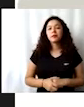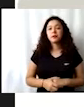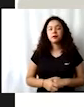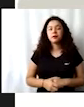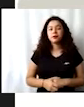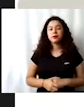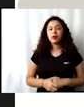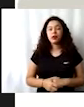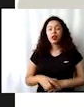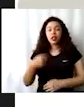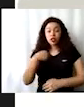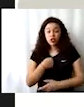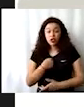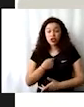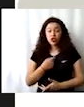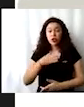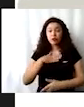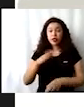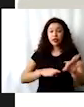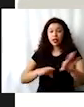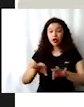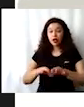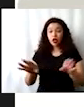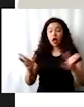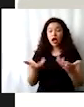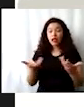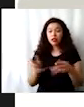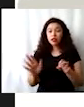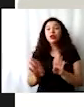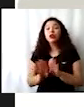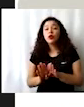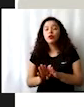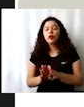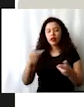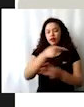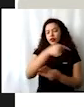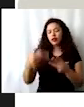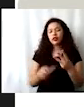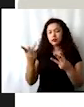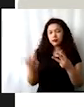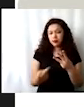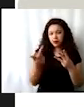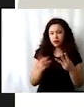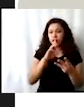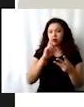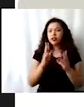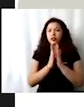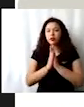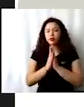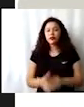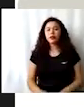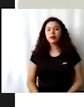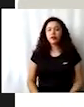¿Y cómo lo estoy desempeñando? Contéstame estas 3 preguntas, por favor.